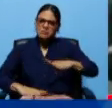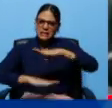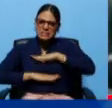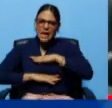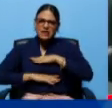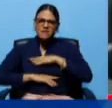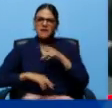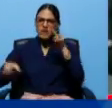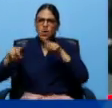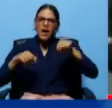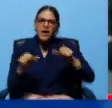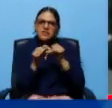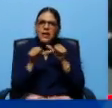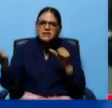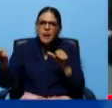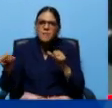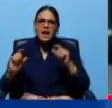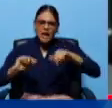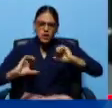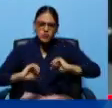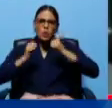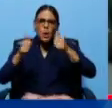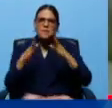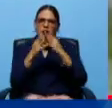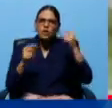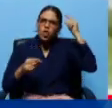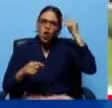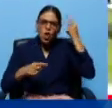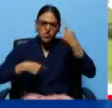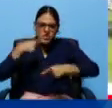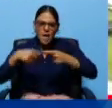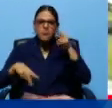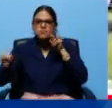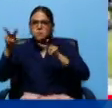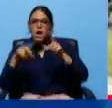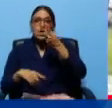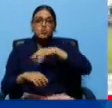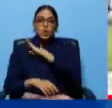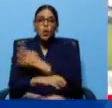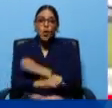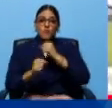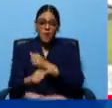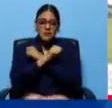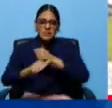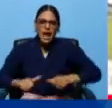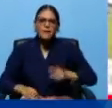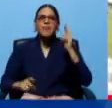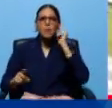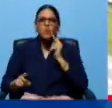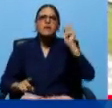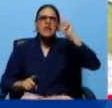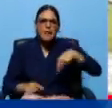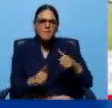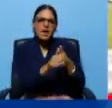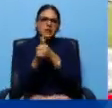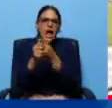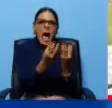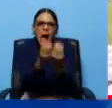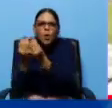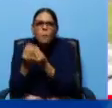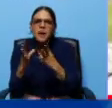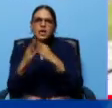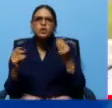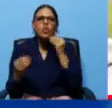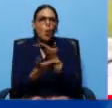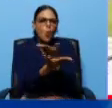satisfechos. Esta misma semana o esta semana, durante todos estos días, la Fuerza Armada Nacional Bolivariana también va a estar acompañando a